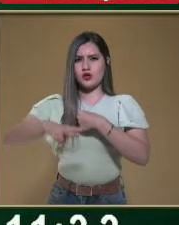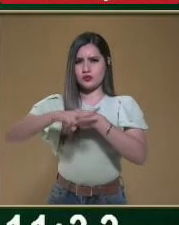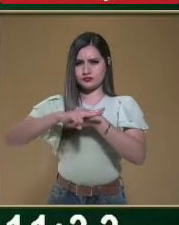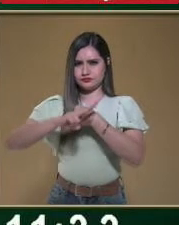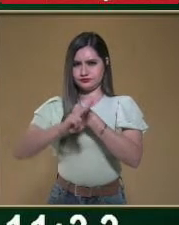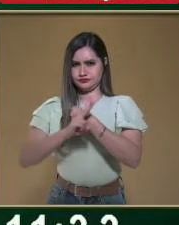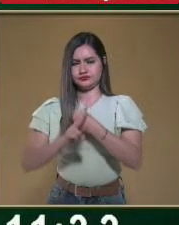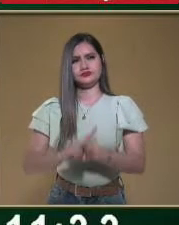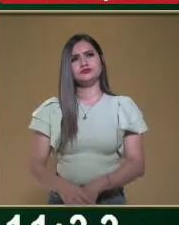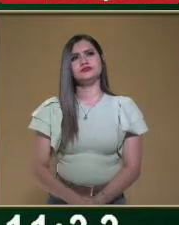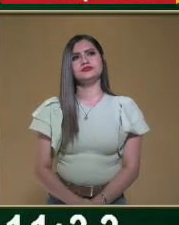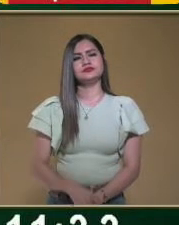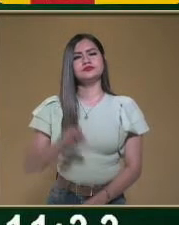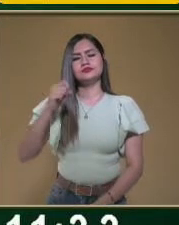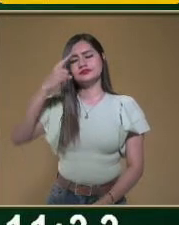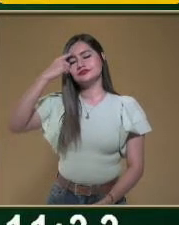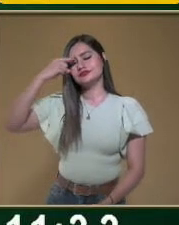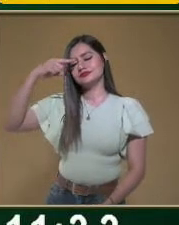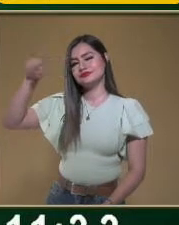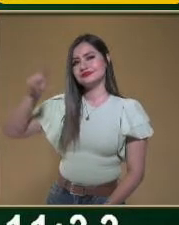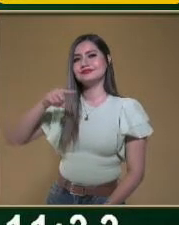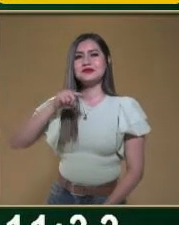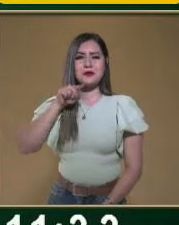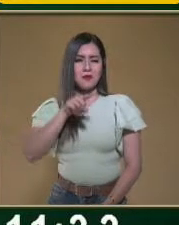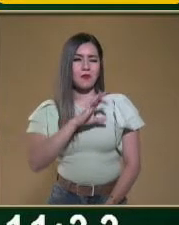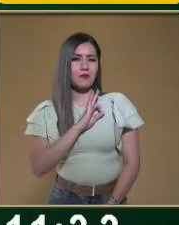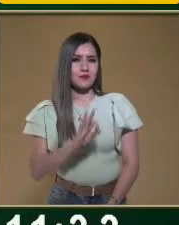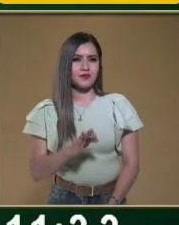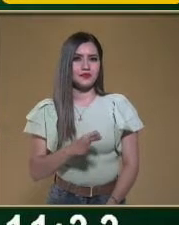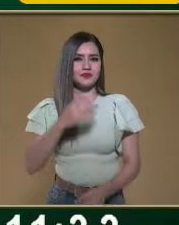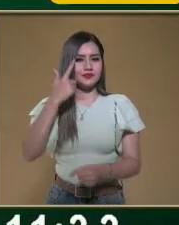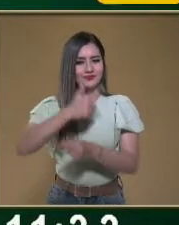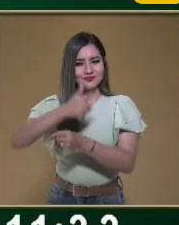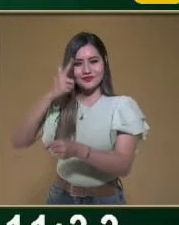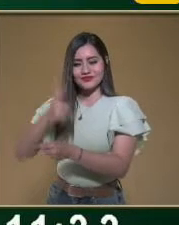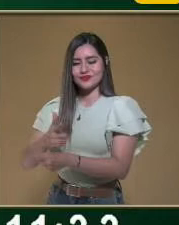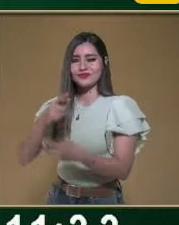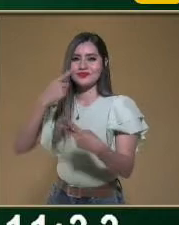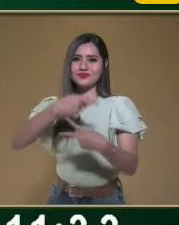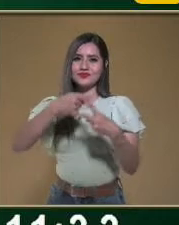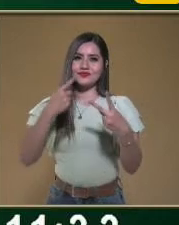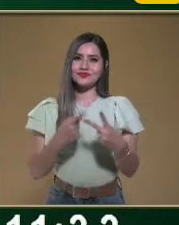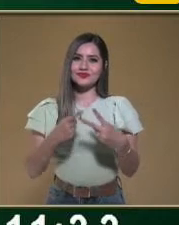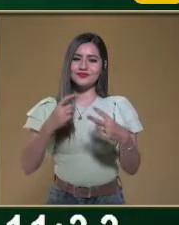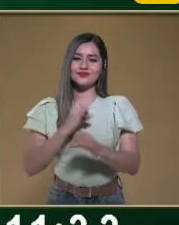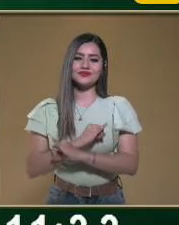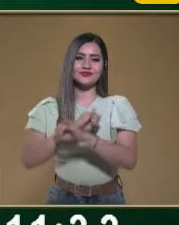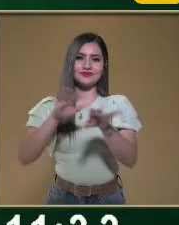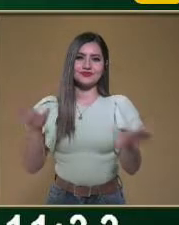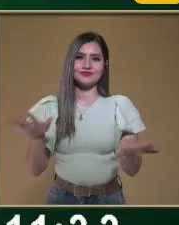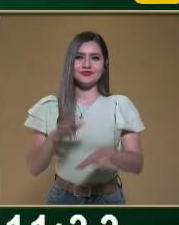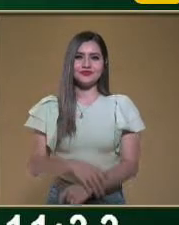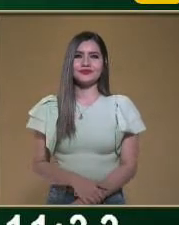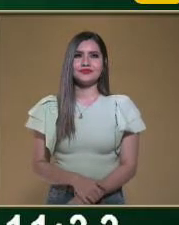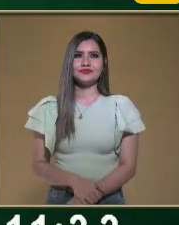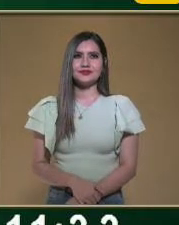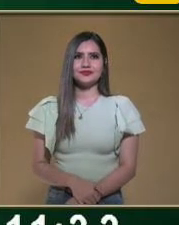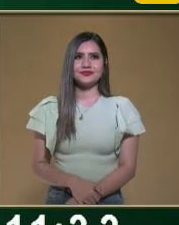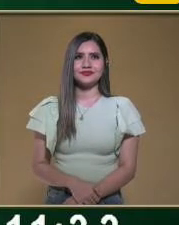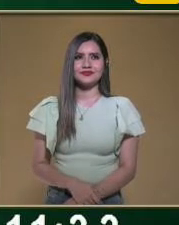dice, es fácil empezar. Esto es lo que yo puedo observar en estos textos. ¿Cómo está distribuida